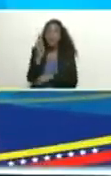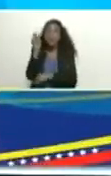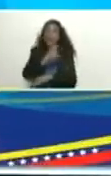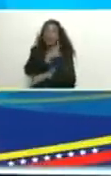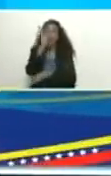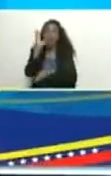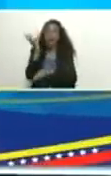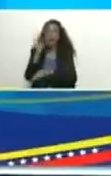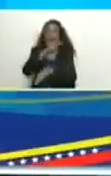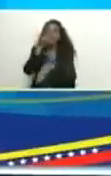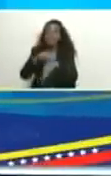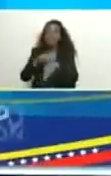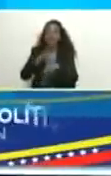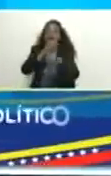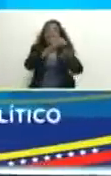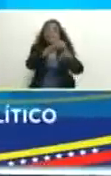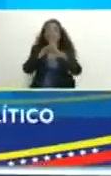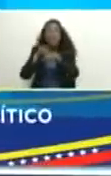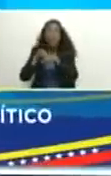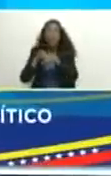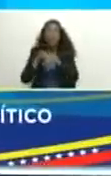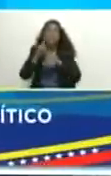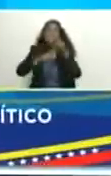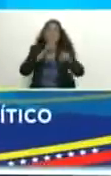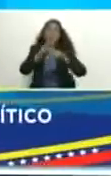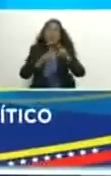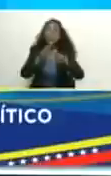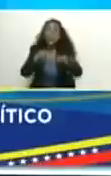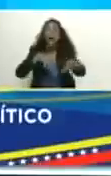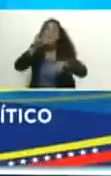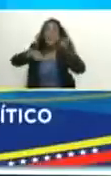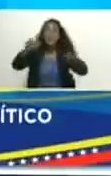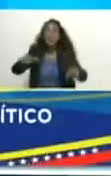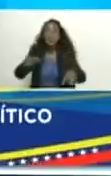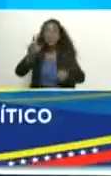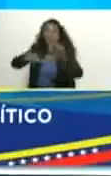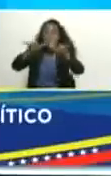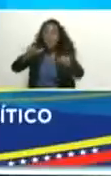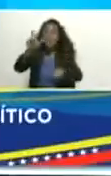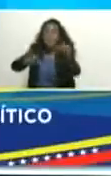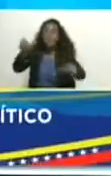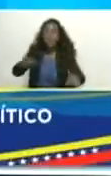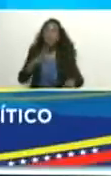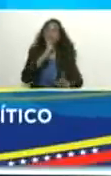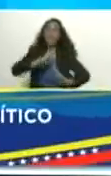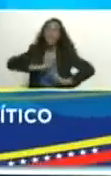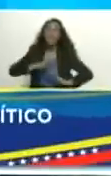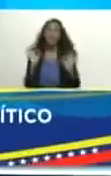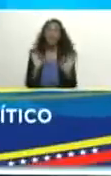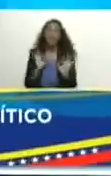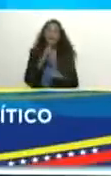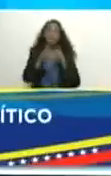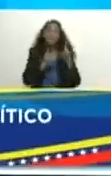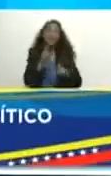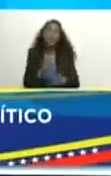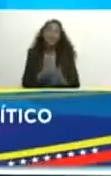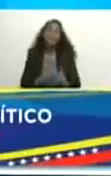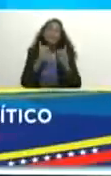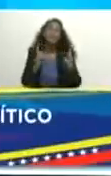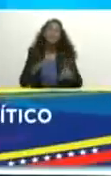diputados, para que se convoque un referendo consultivo y sea el pueblo de la República Bolivariana de Venezuela quien